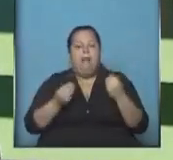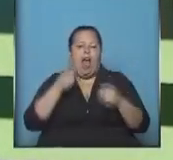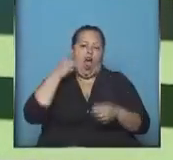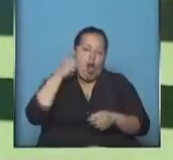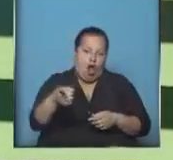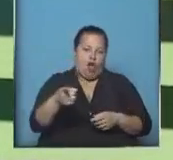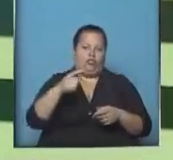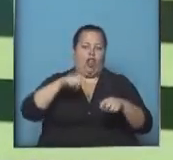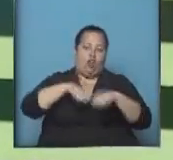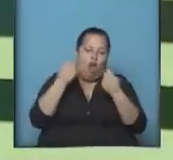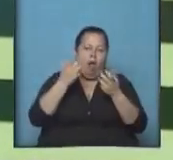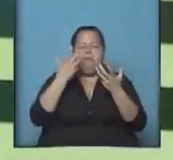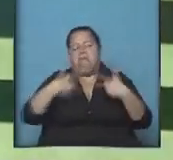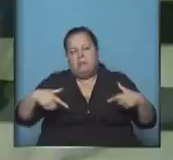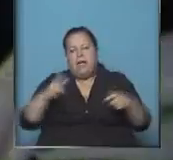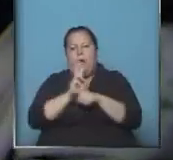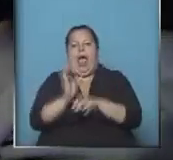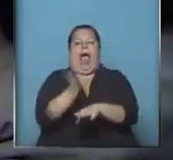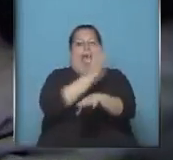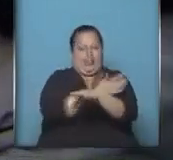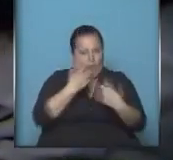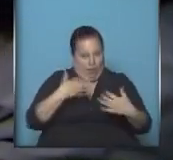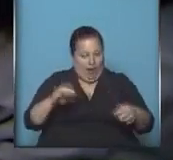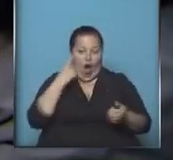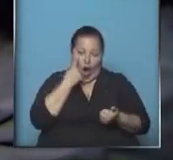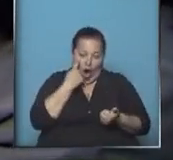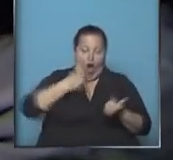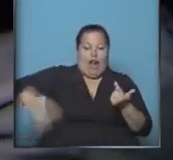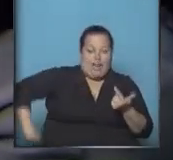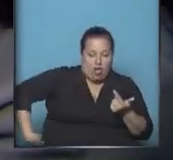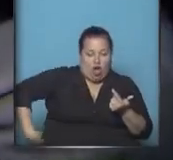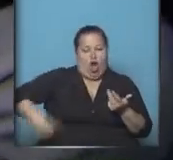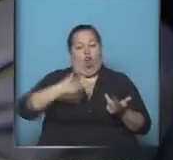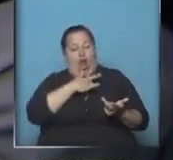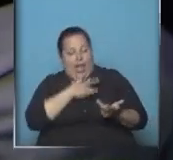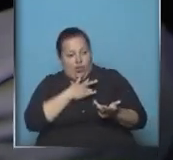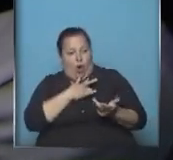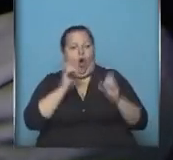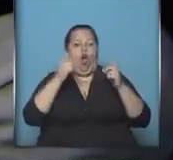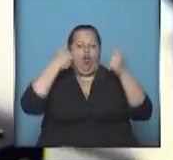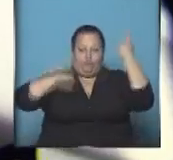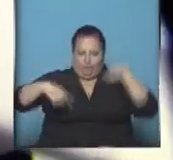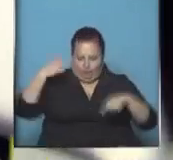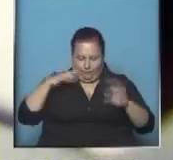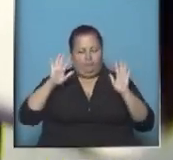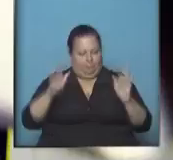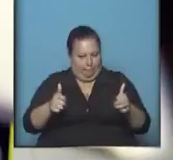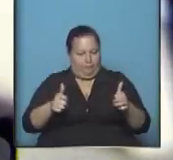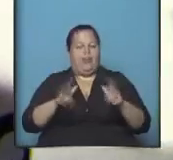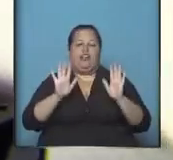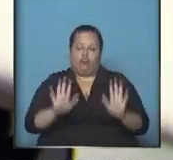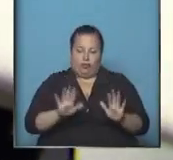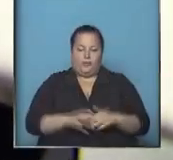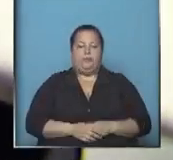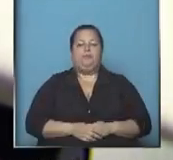evitar básicamente prevenible en el ojo en el riñón en el corazón o en los nervios periféricos perfecto entonces